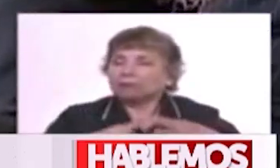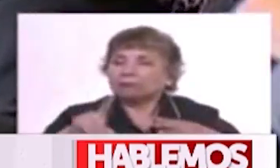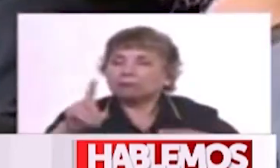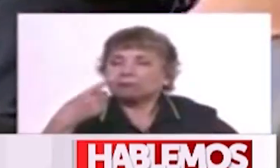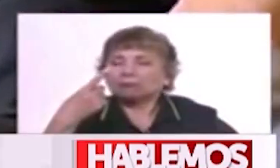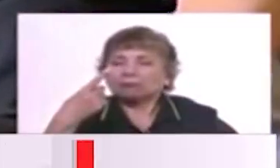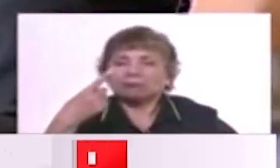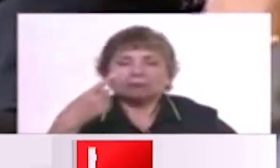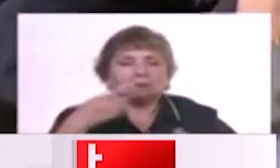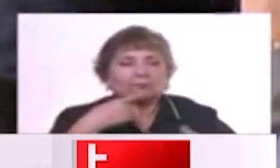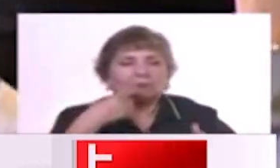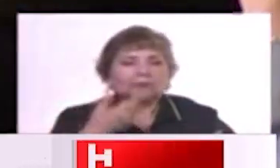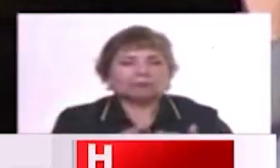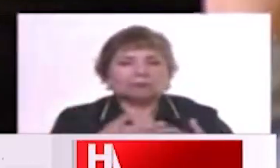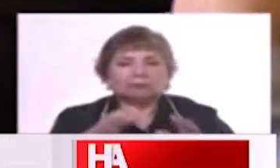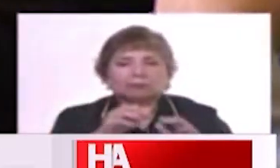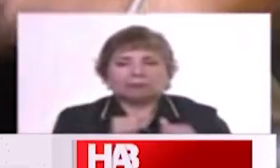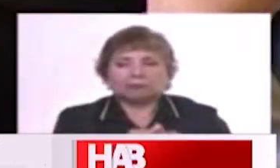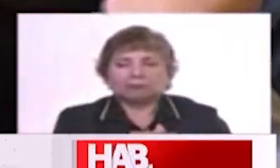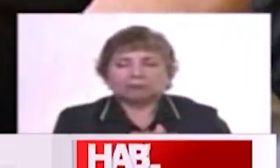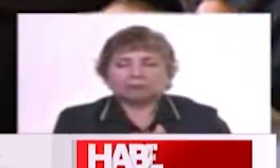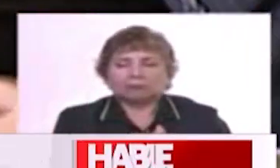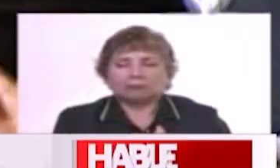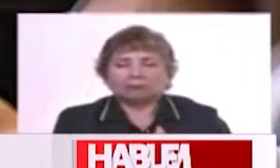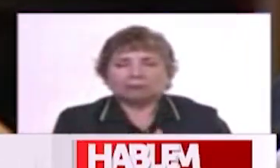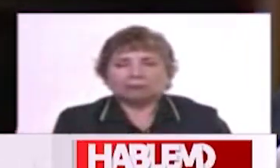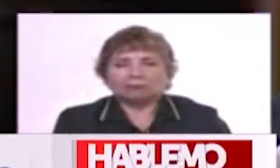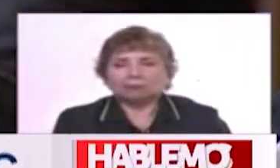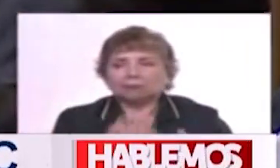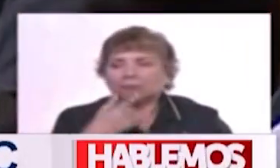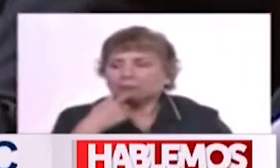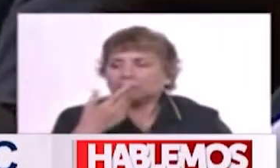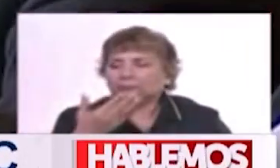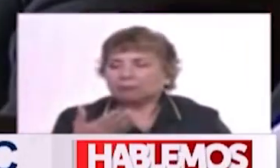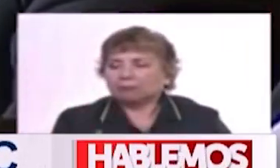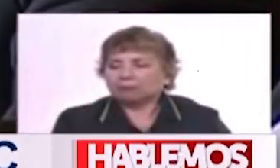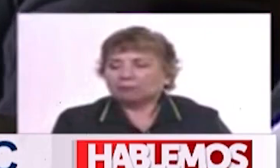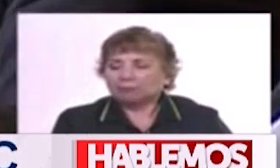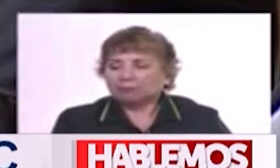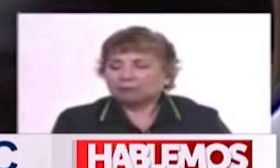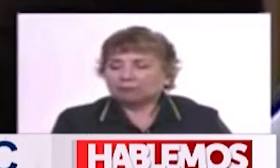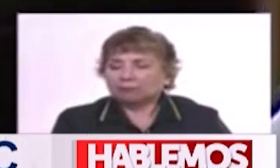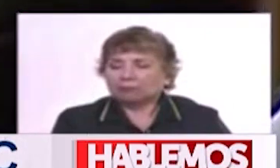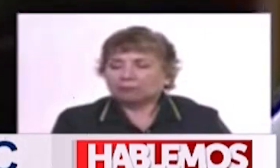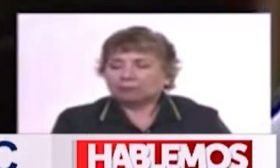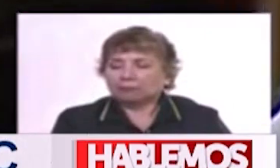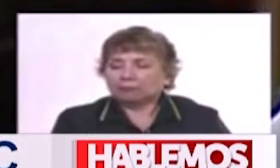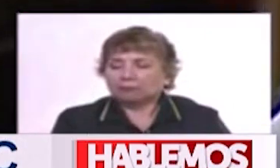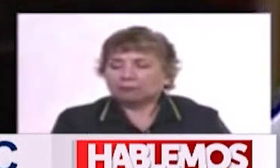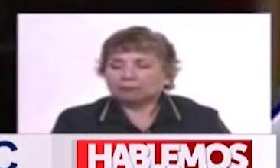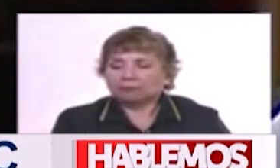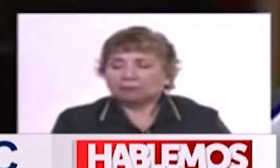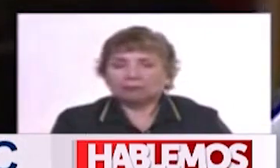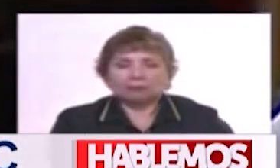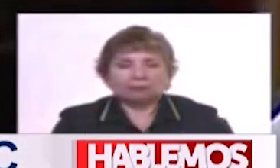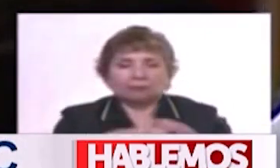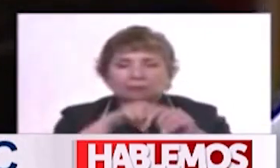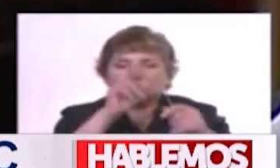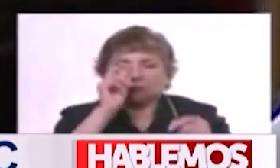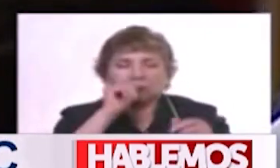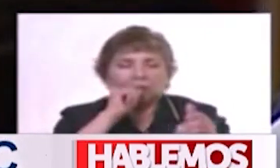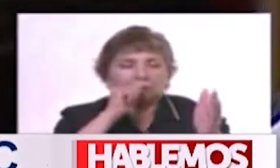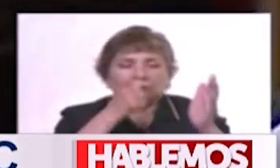Información en vivo desde la Subcomisión de Acusaciones Constitucionales, donde en estos momentos se encuentran exministros